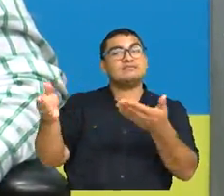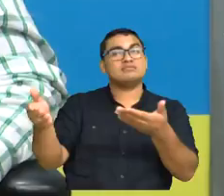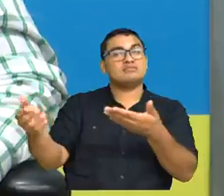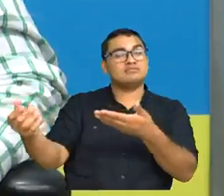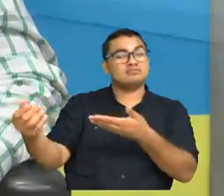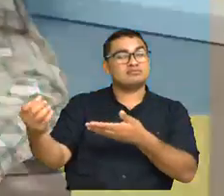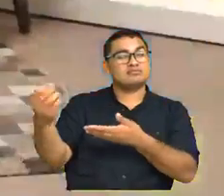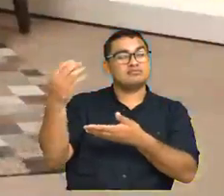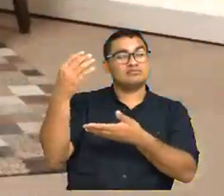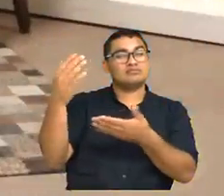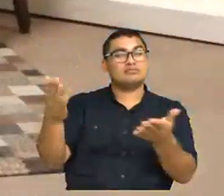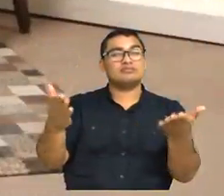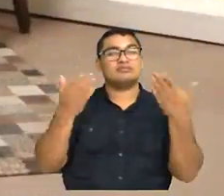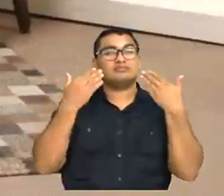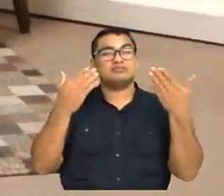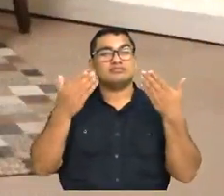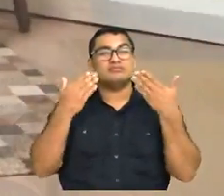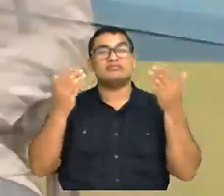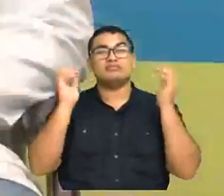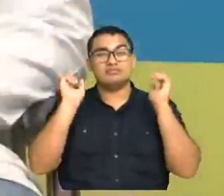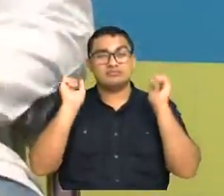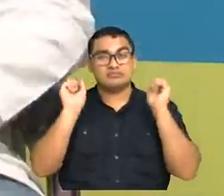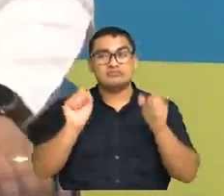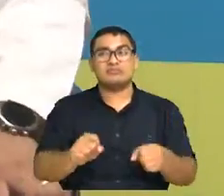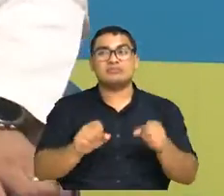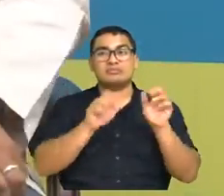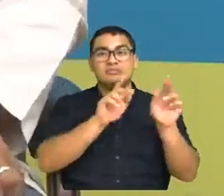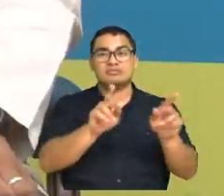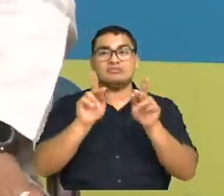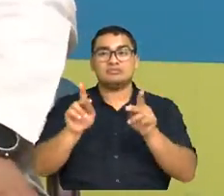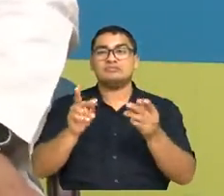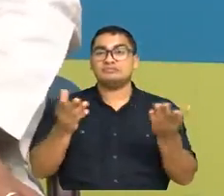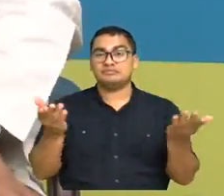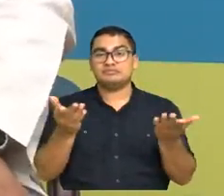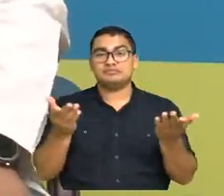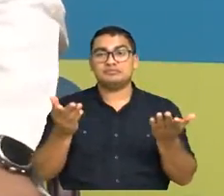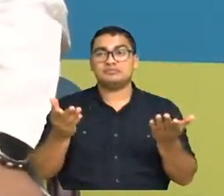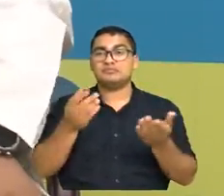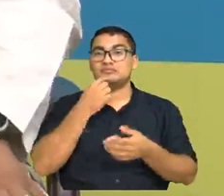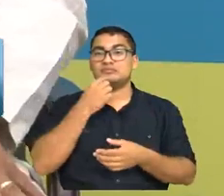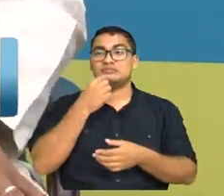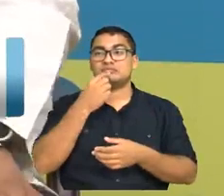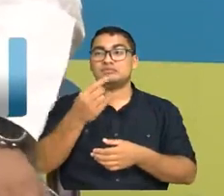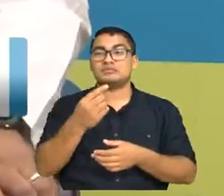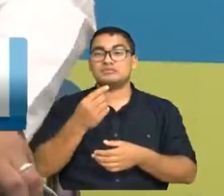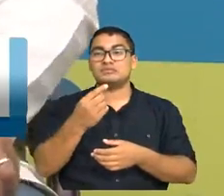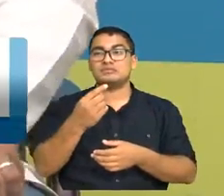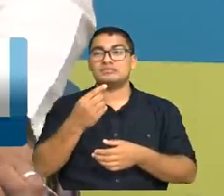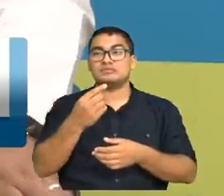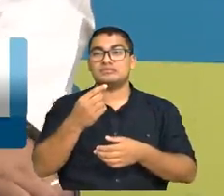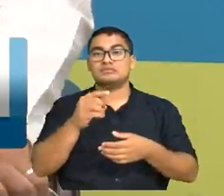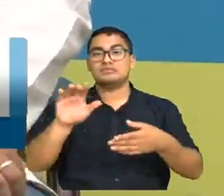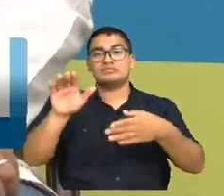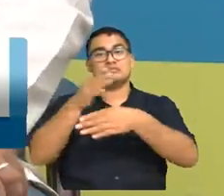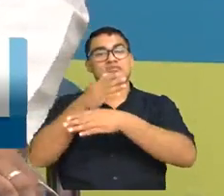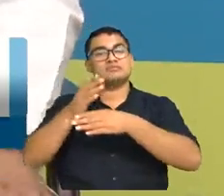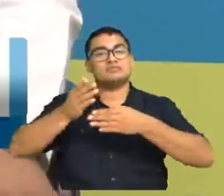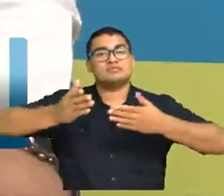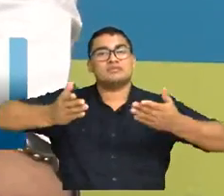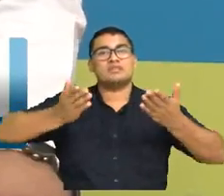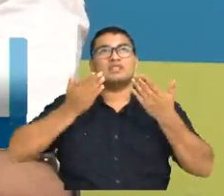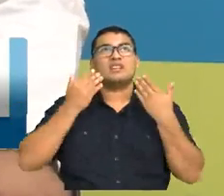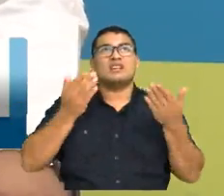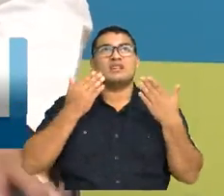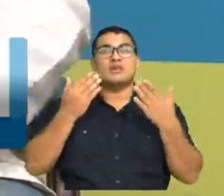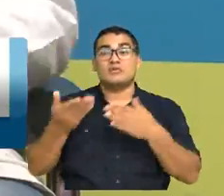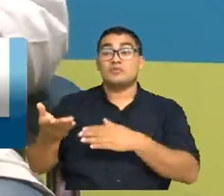del calor, y se ha producido muchos golpes de calor a las personas. Lo que pasa es de que en las temperaturas altas en la zona, más la humedad, y eso lo que